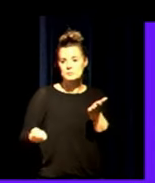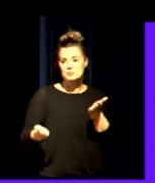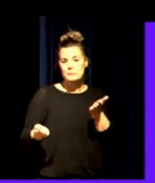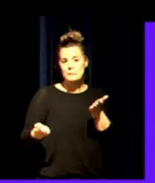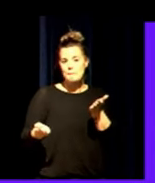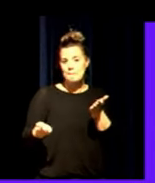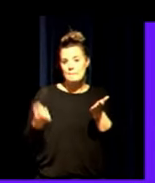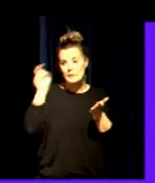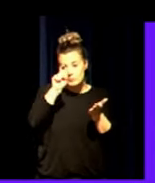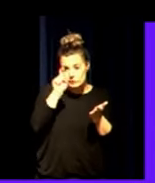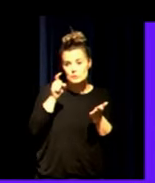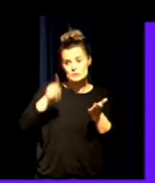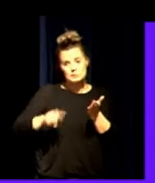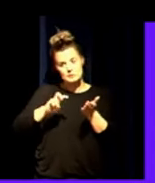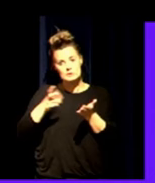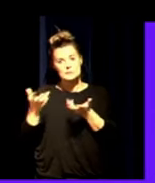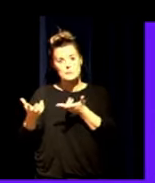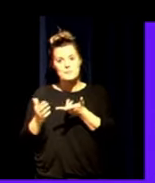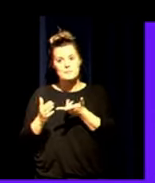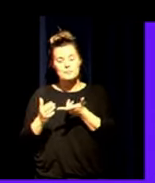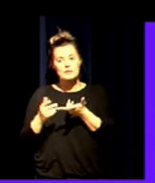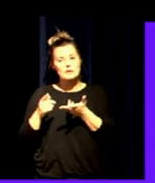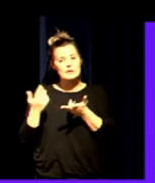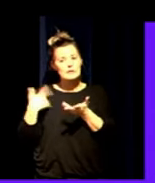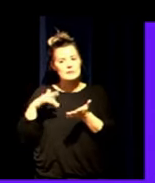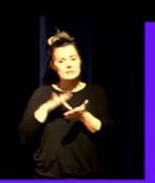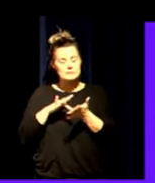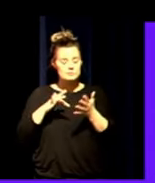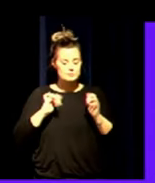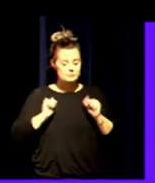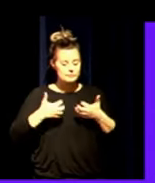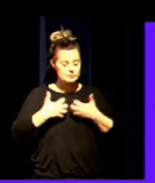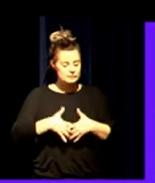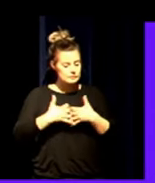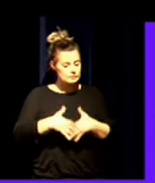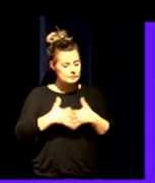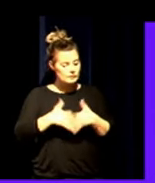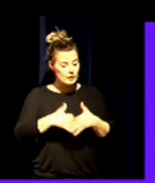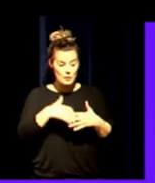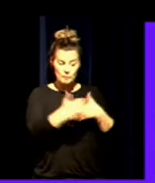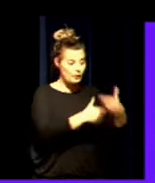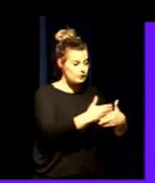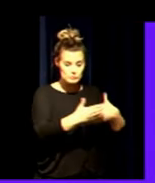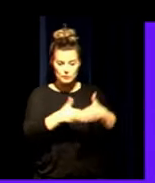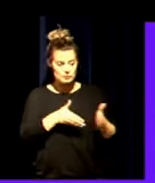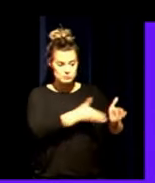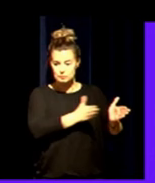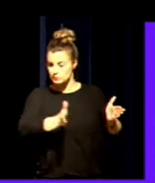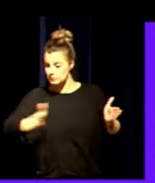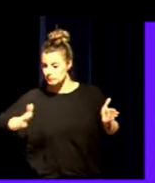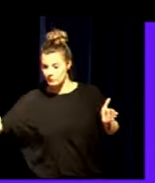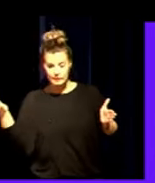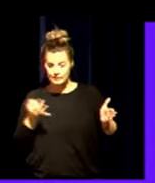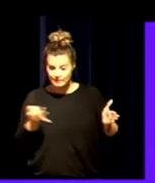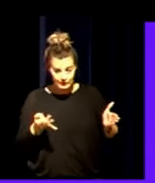entre el profesorado y van a poner en marcha ese montón de procesos que tienen que estar disponibles para trabajar